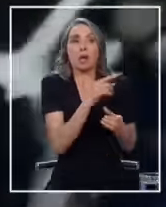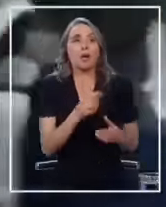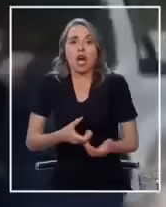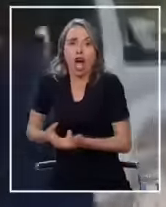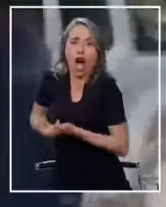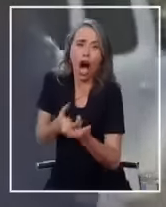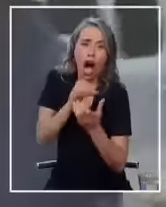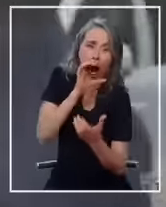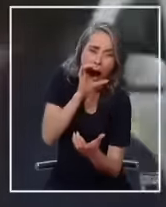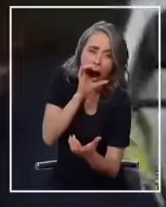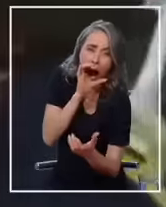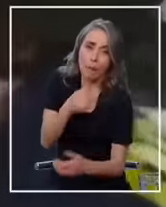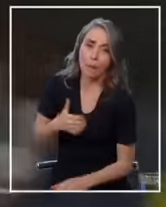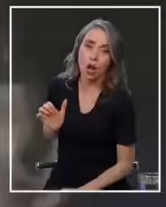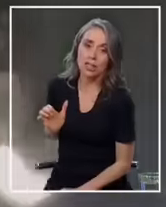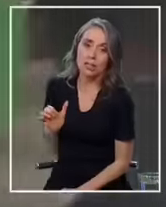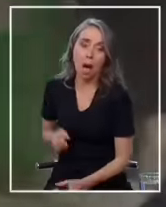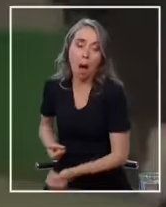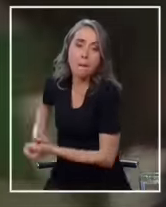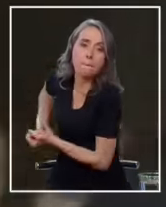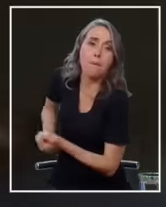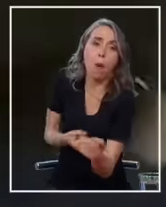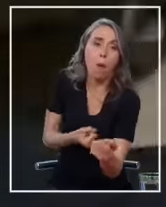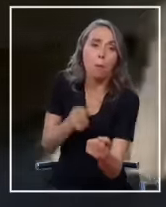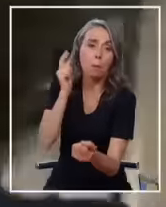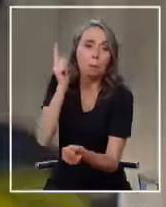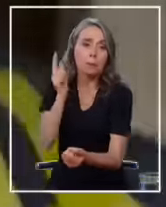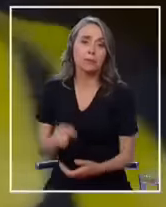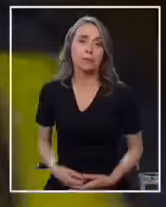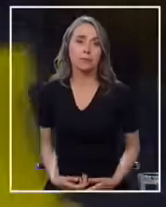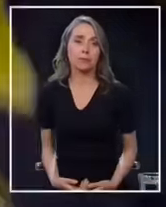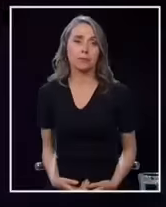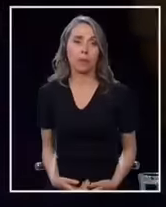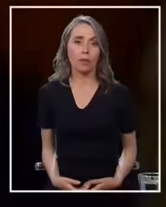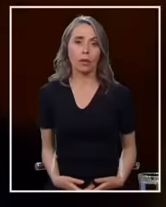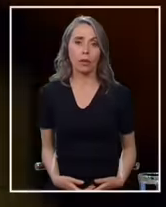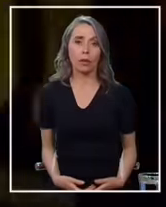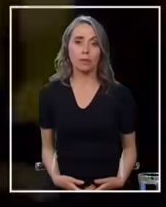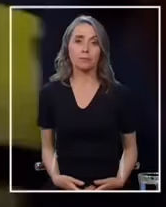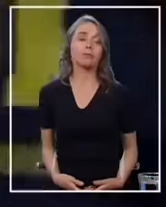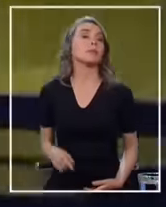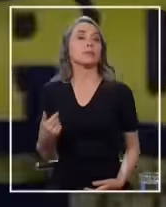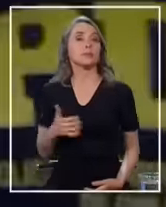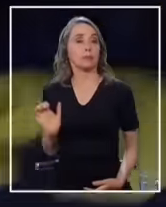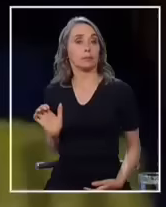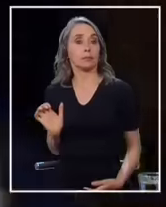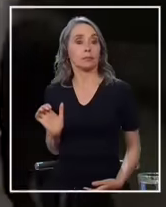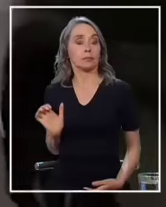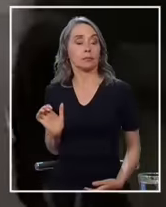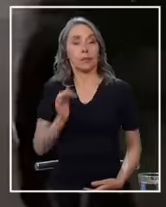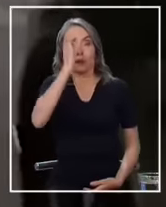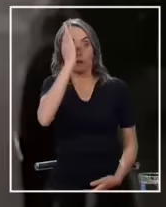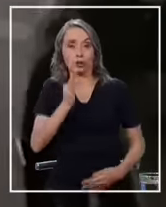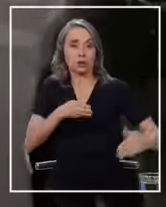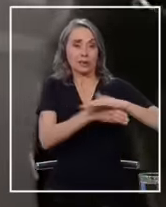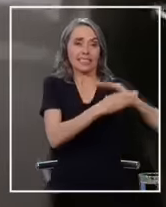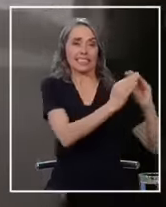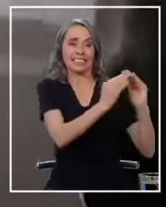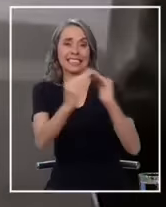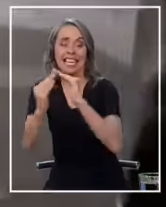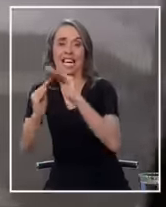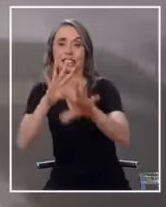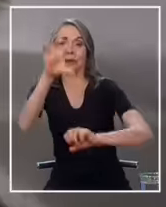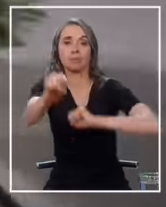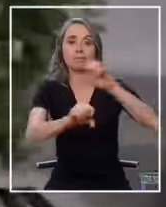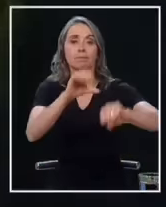¡Fuera! ¡Fuera! Policía de Investigaciones realiza allanamientos y detiene